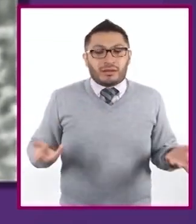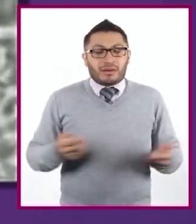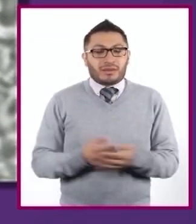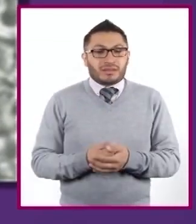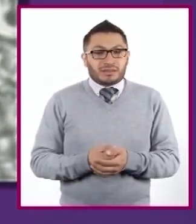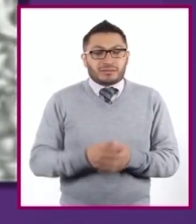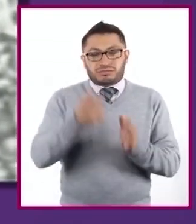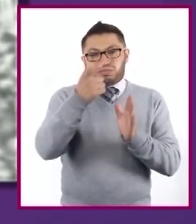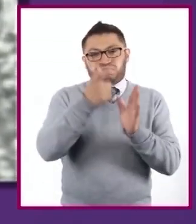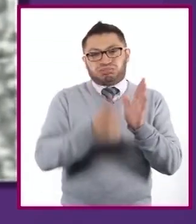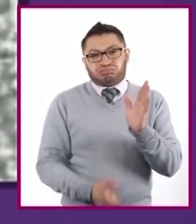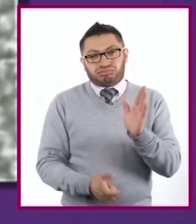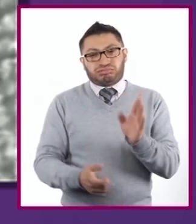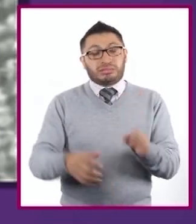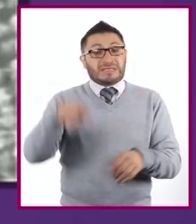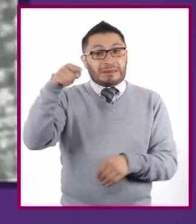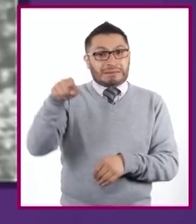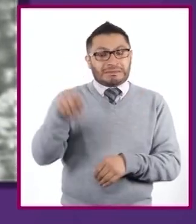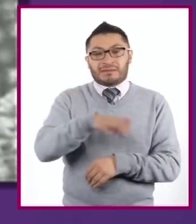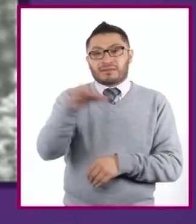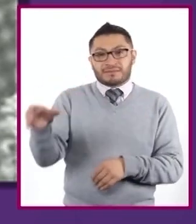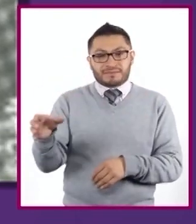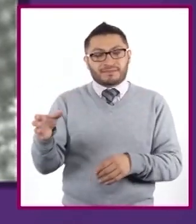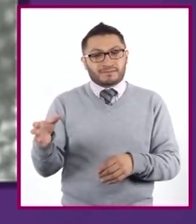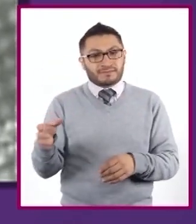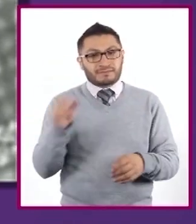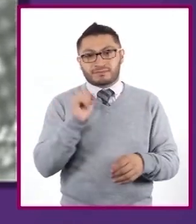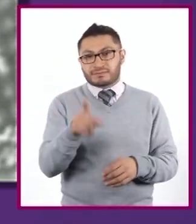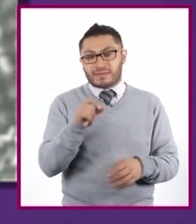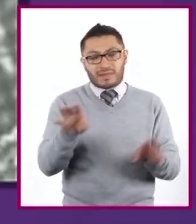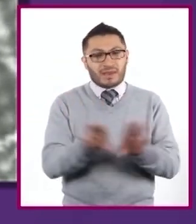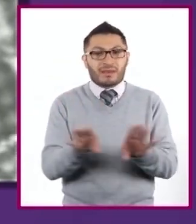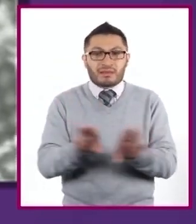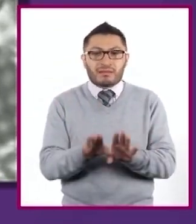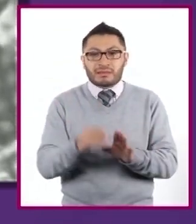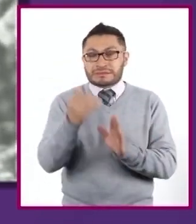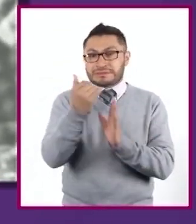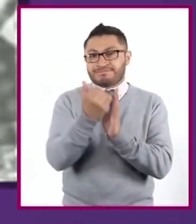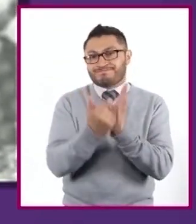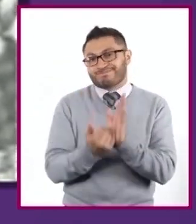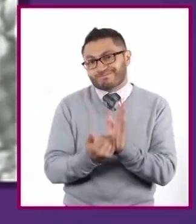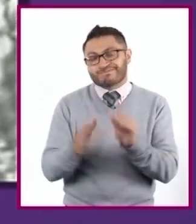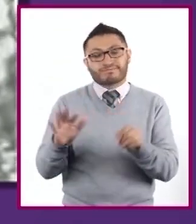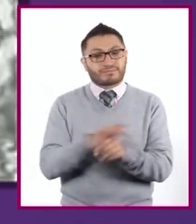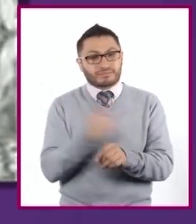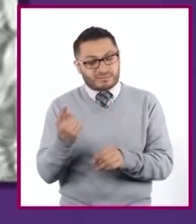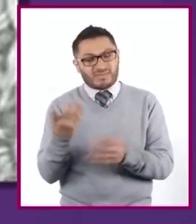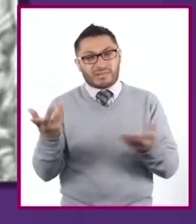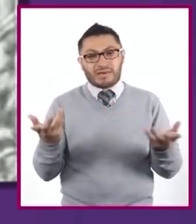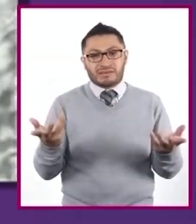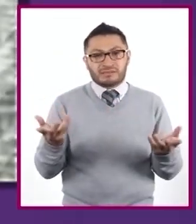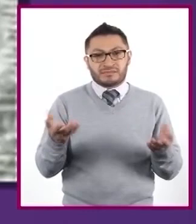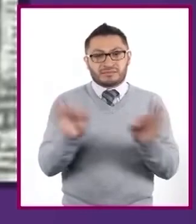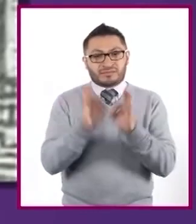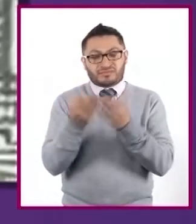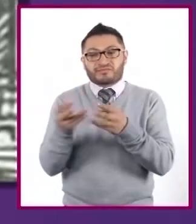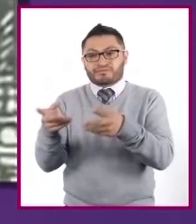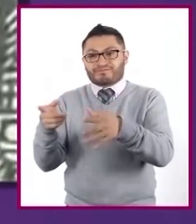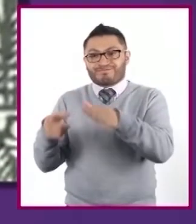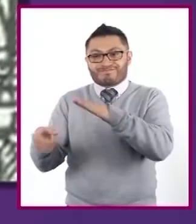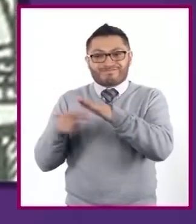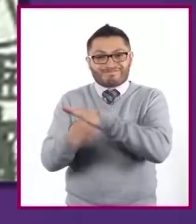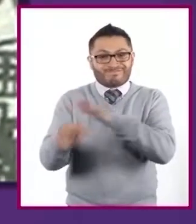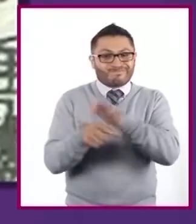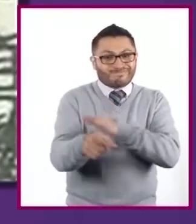estaba bajo, sobre todo en el campo, e incluso disminuía más por prácticas de fraude en el pago,